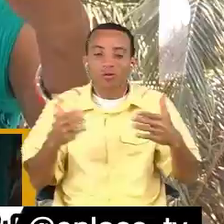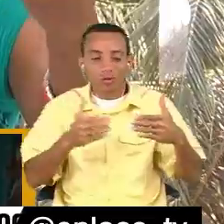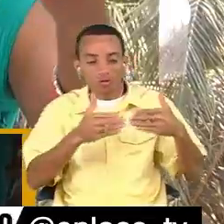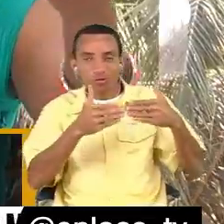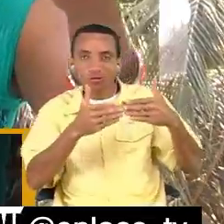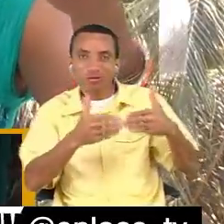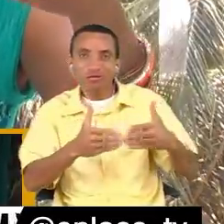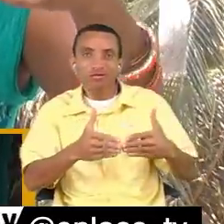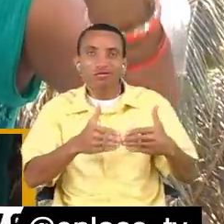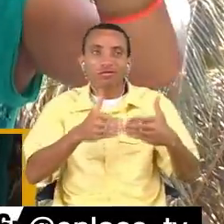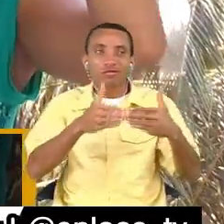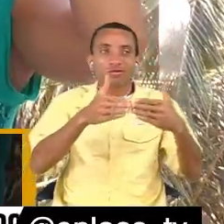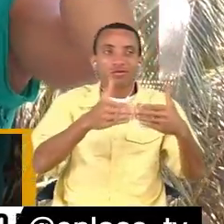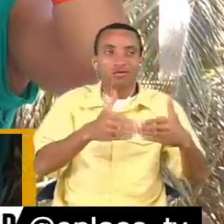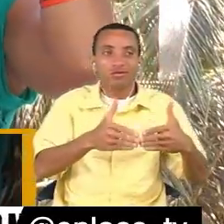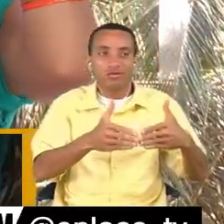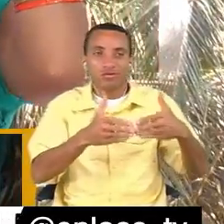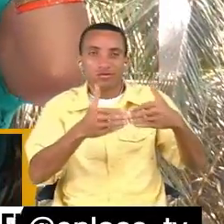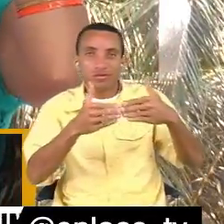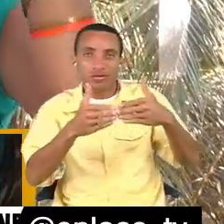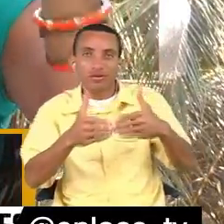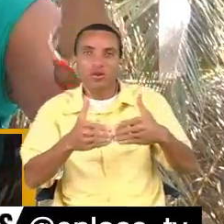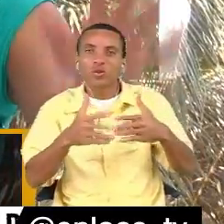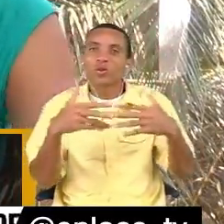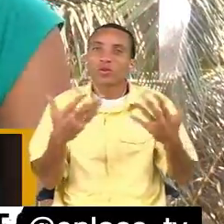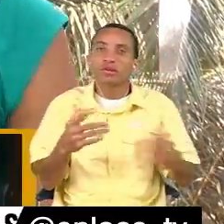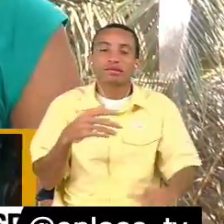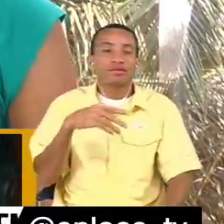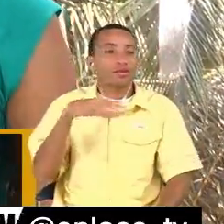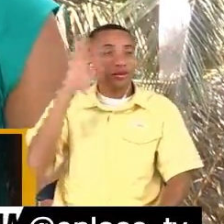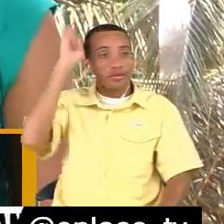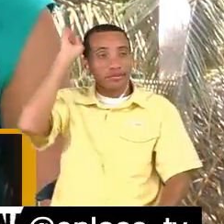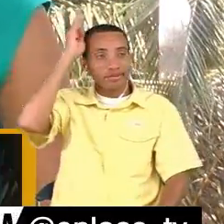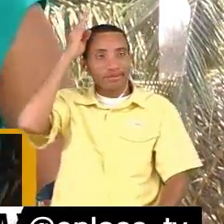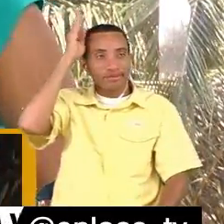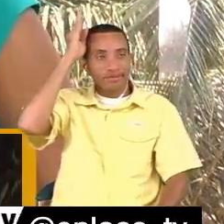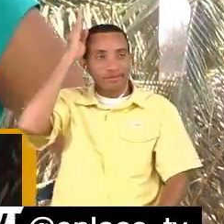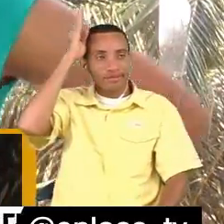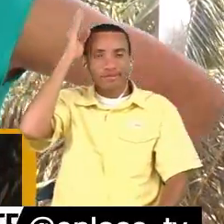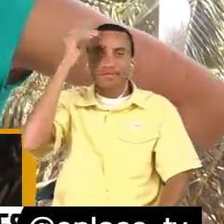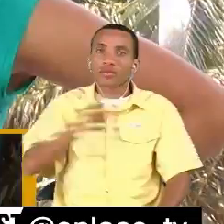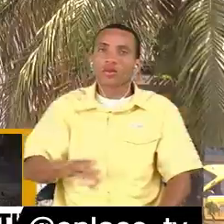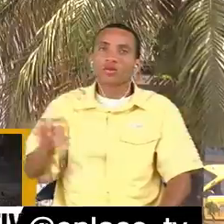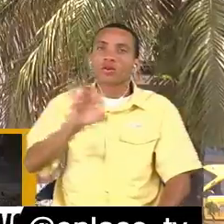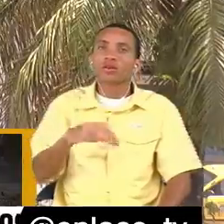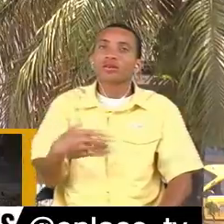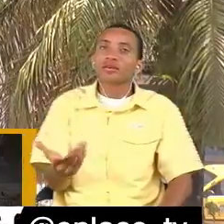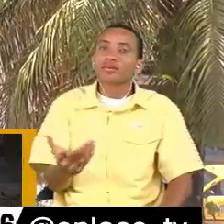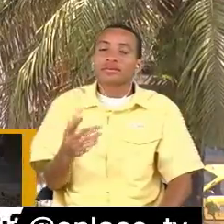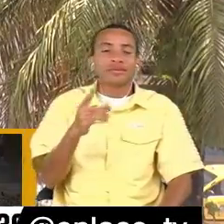sobre todo de navegación segura, porque es que la pasa haciendo unas burradas que ni les cuento. Pero lo importante es